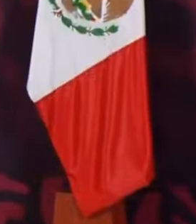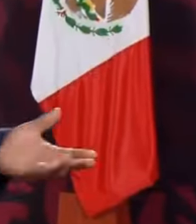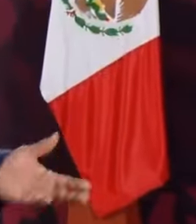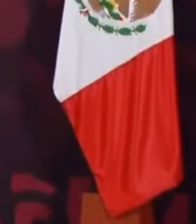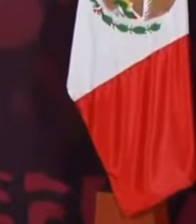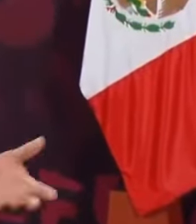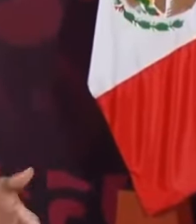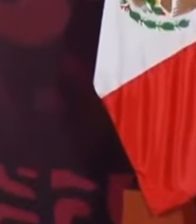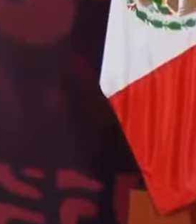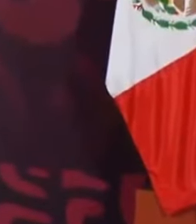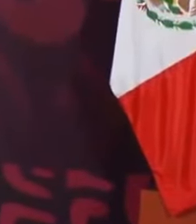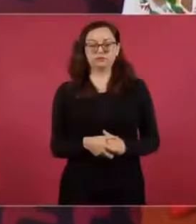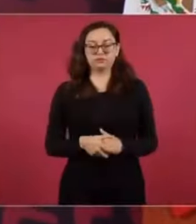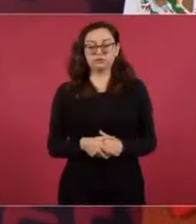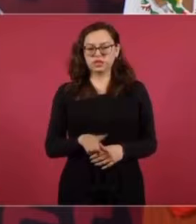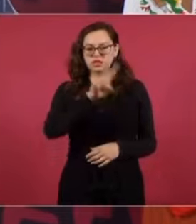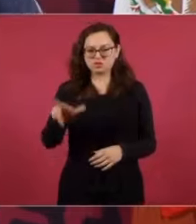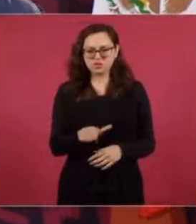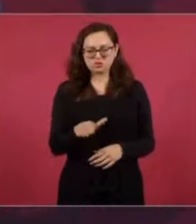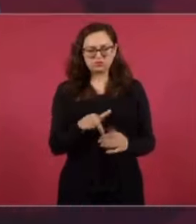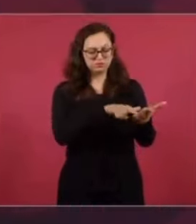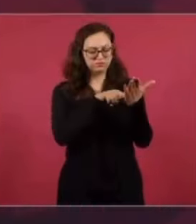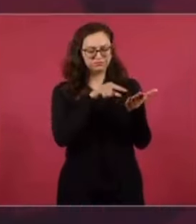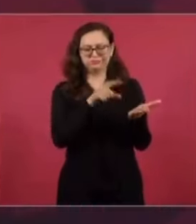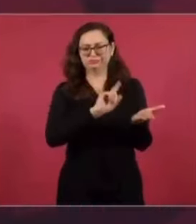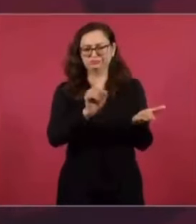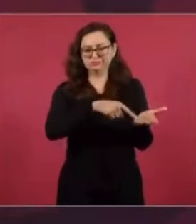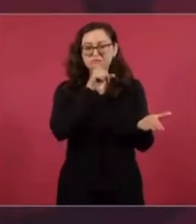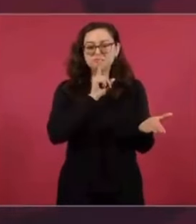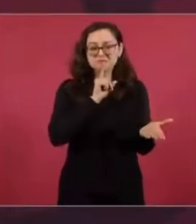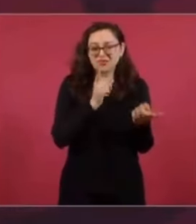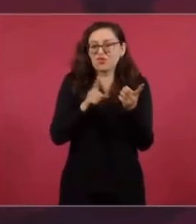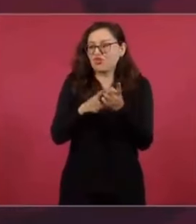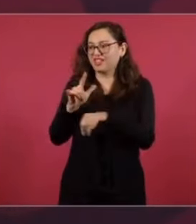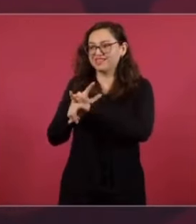tiene una información